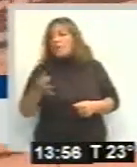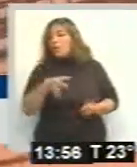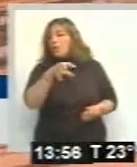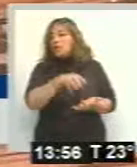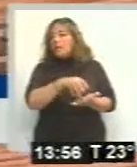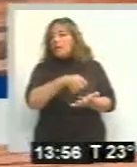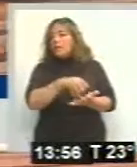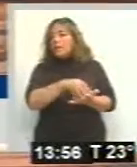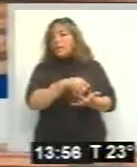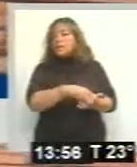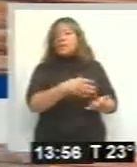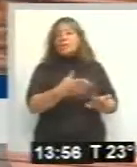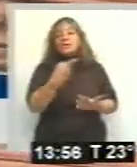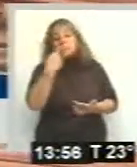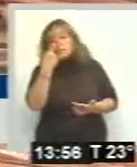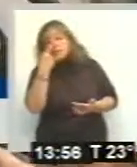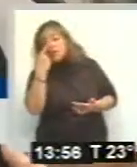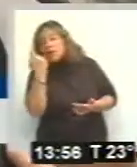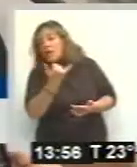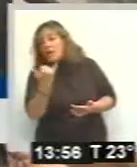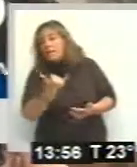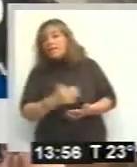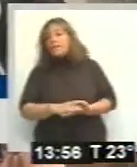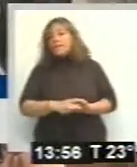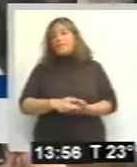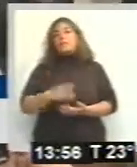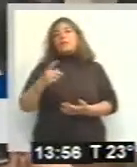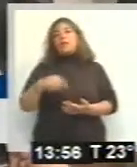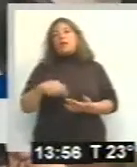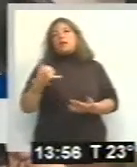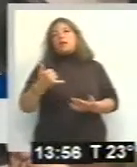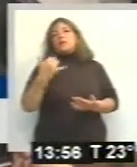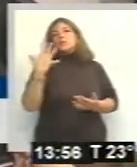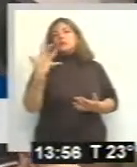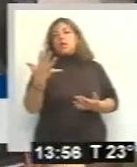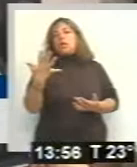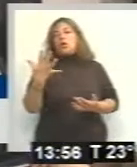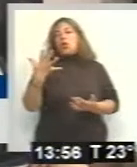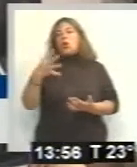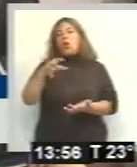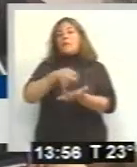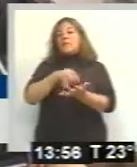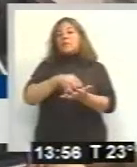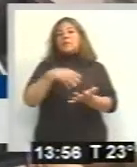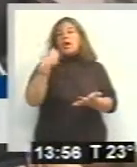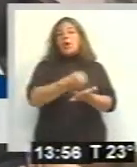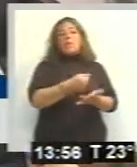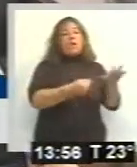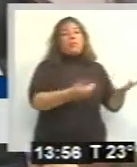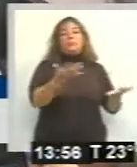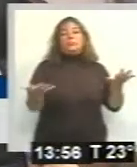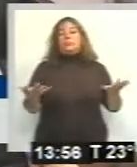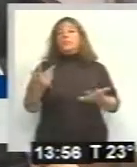de oferentes, en este caso, interesados en hacer la obra? Habían adquirido cinco pliegos y se